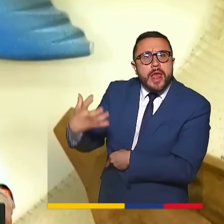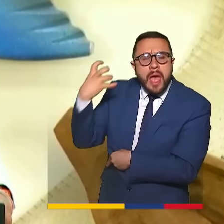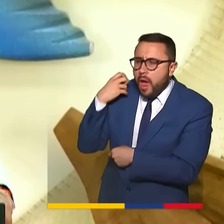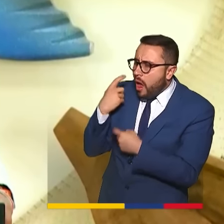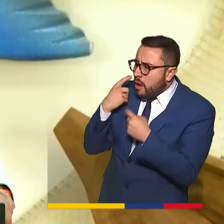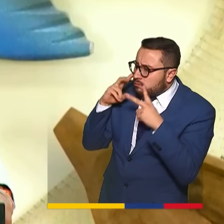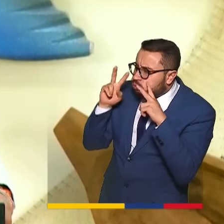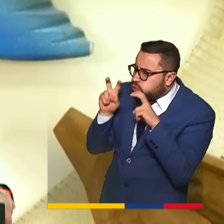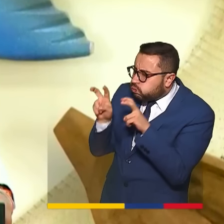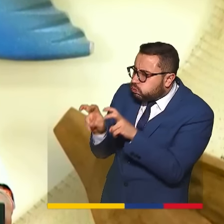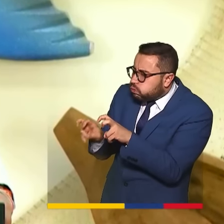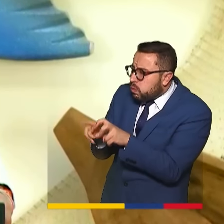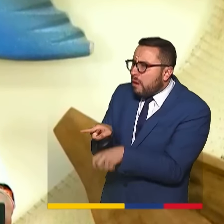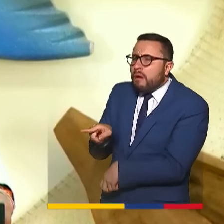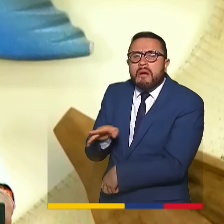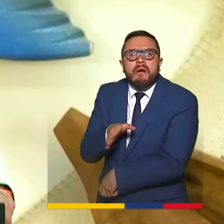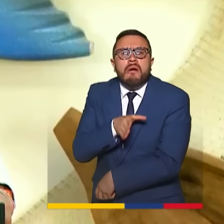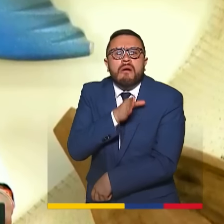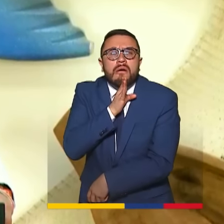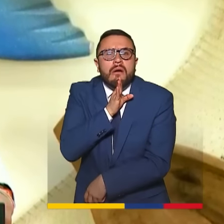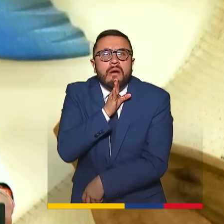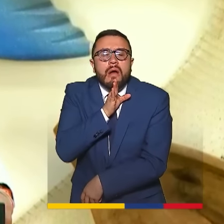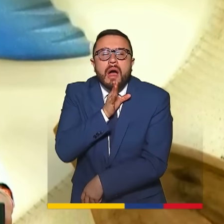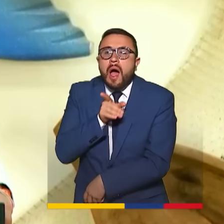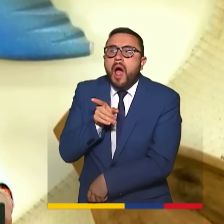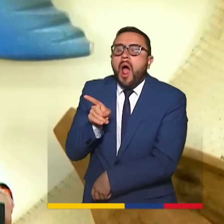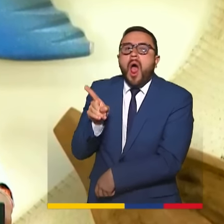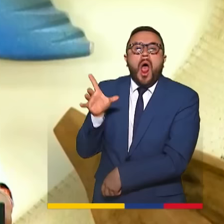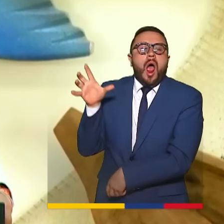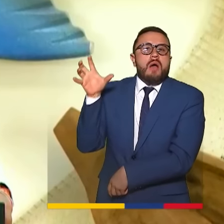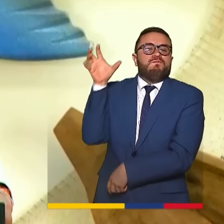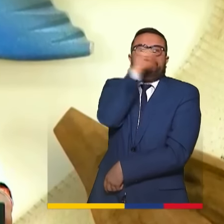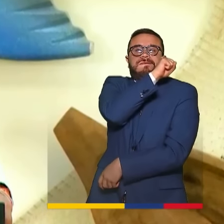seguramente encuentra las cadenas,